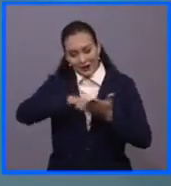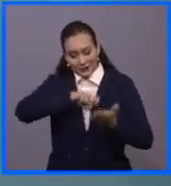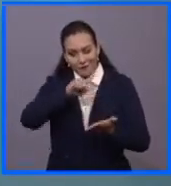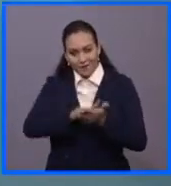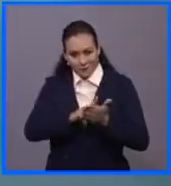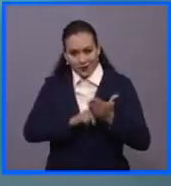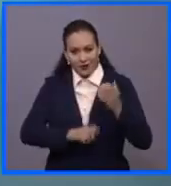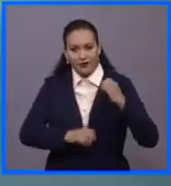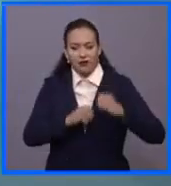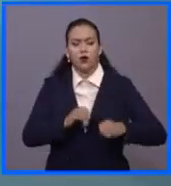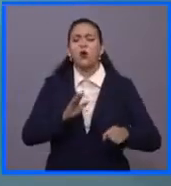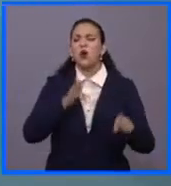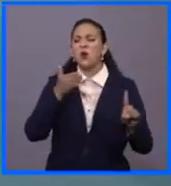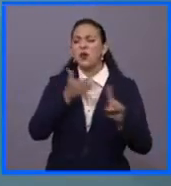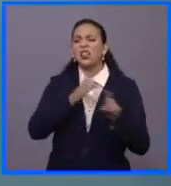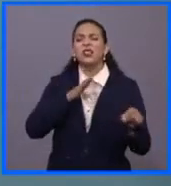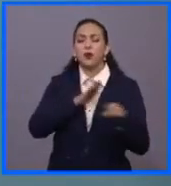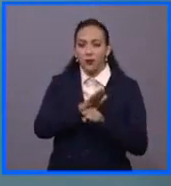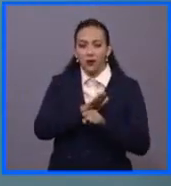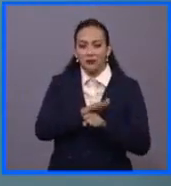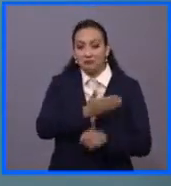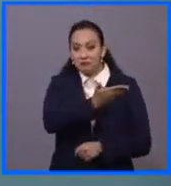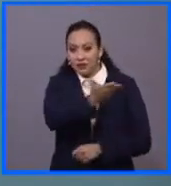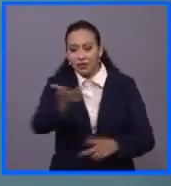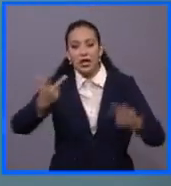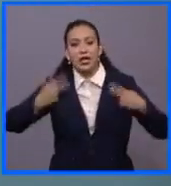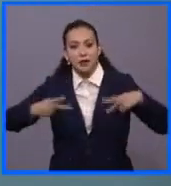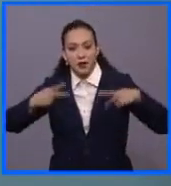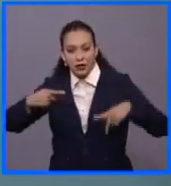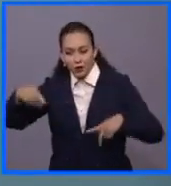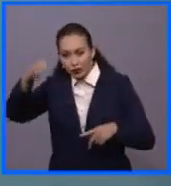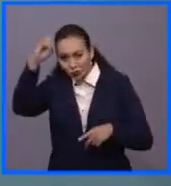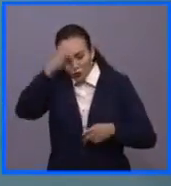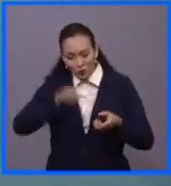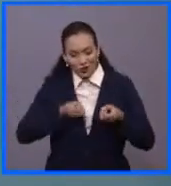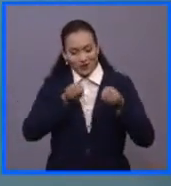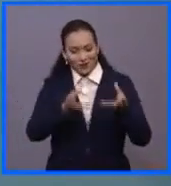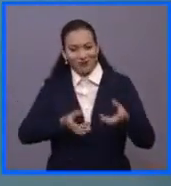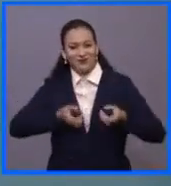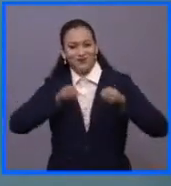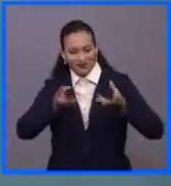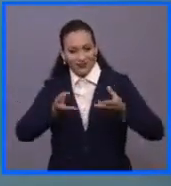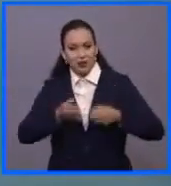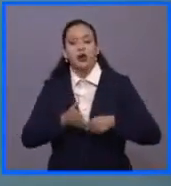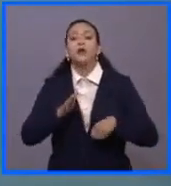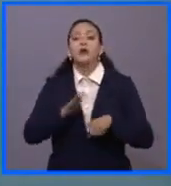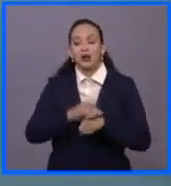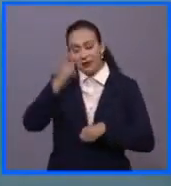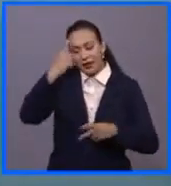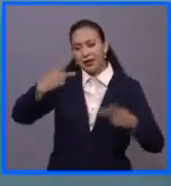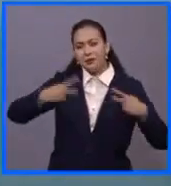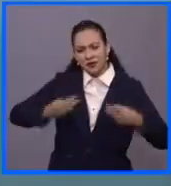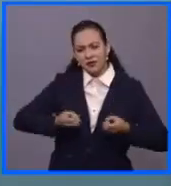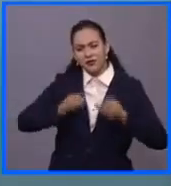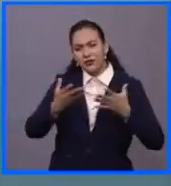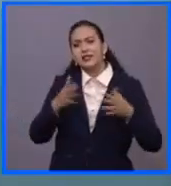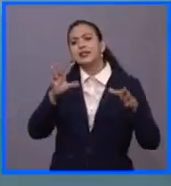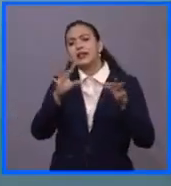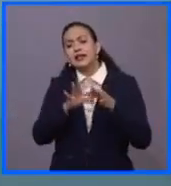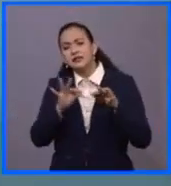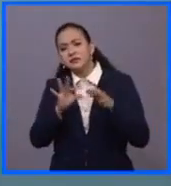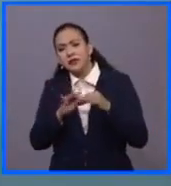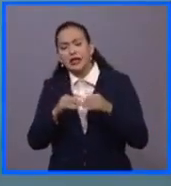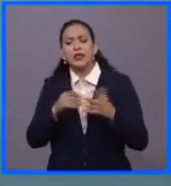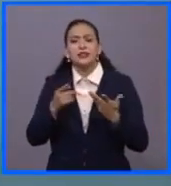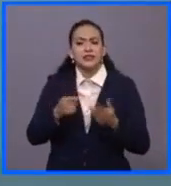Electoral, que tendrá como objetivo convocar al pueblo para que se exprese sobre el contenido de la reforma que conviene